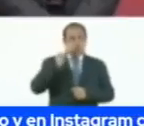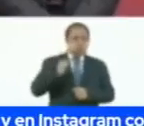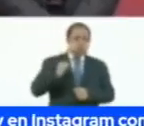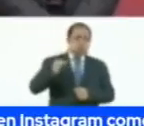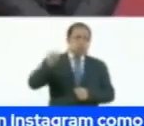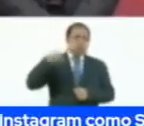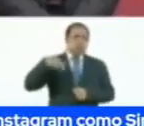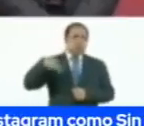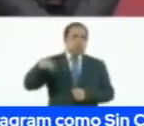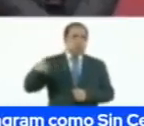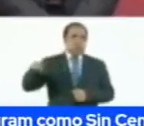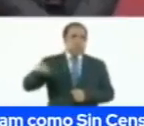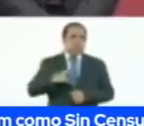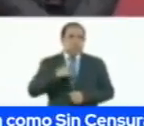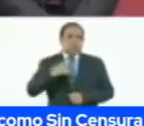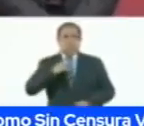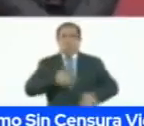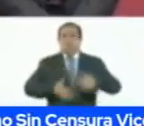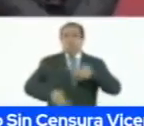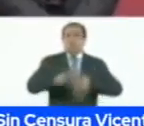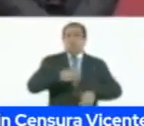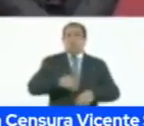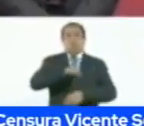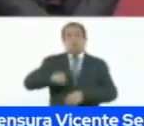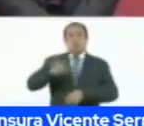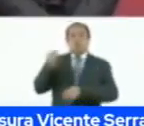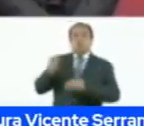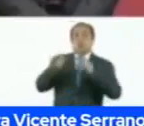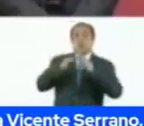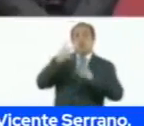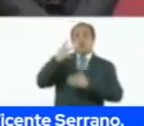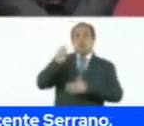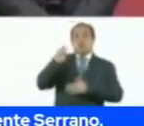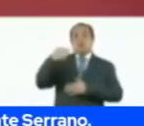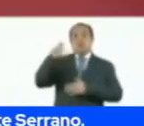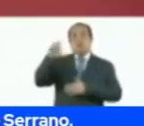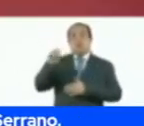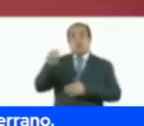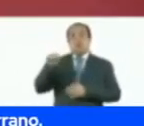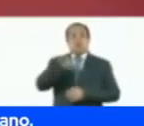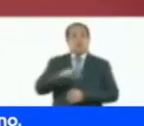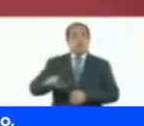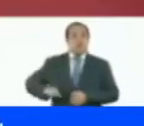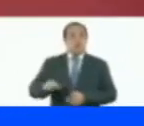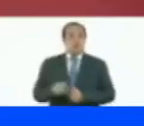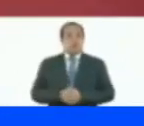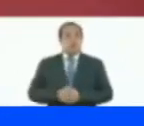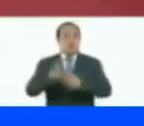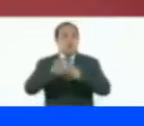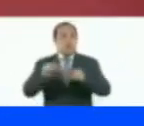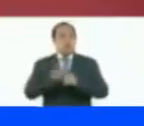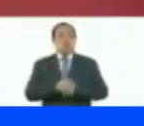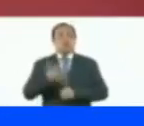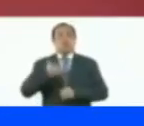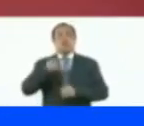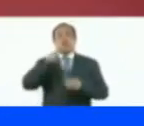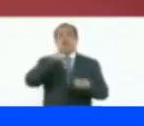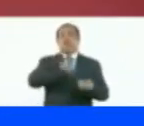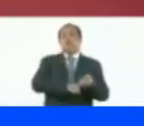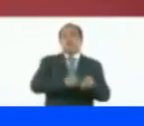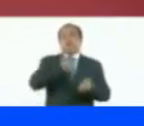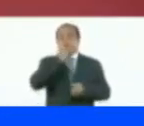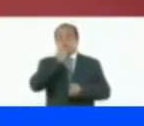ya estaban muy cansados. Entonces solicitamos la Casa del Peregrino a la alcaldía, se informó que estaba ahí la Guardia